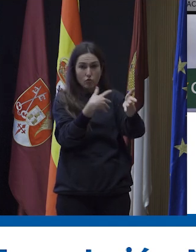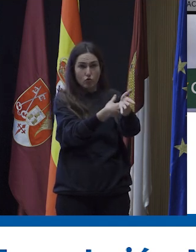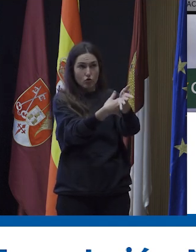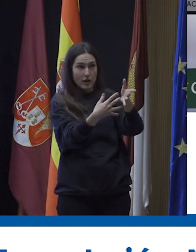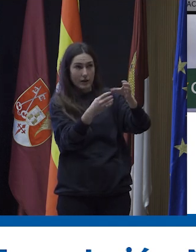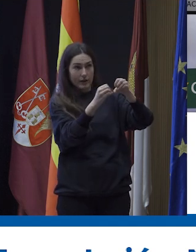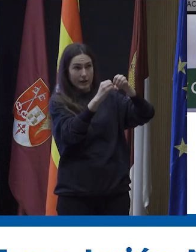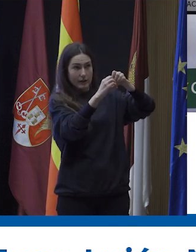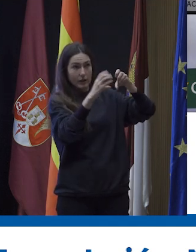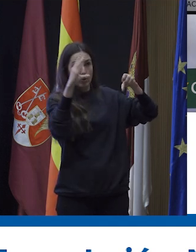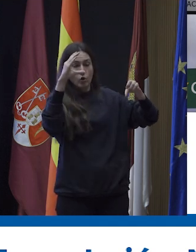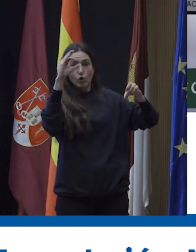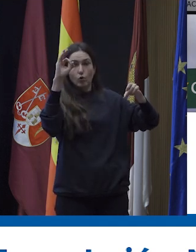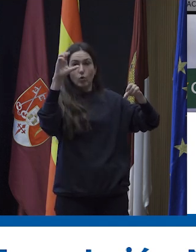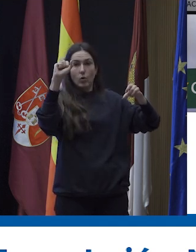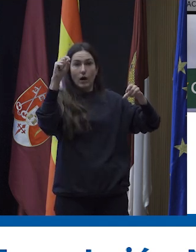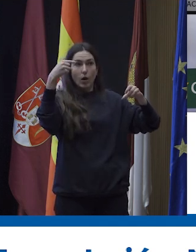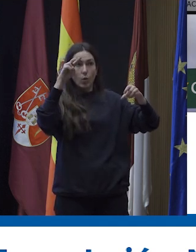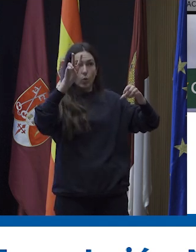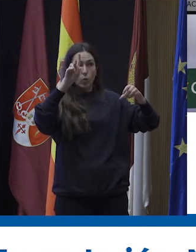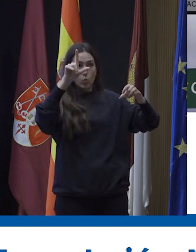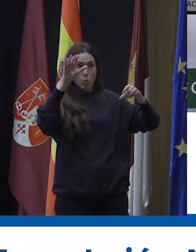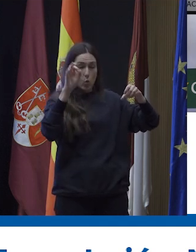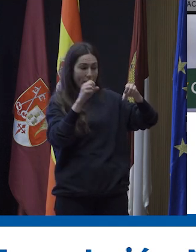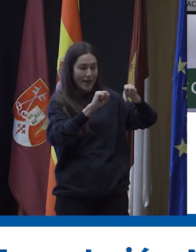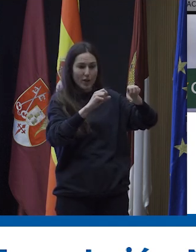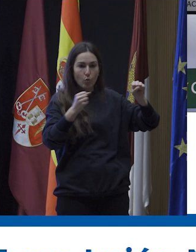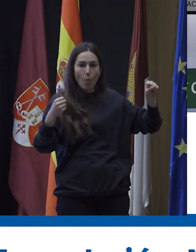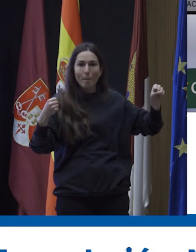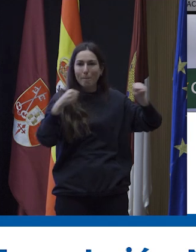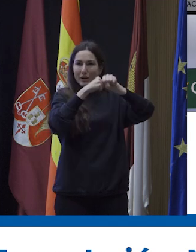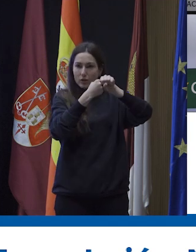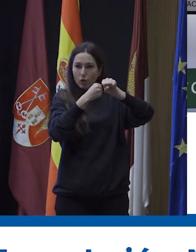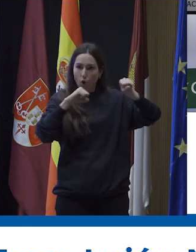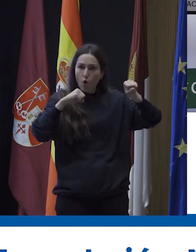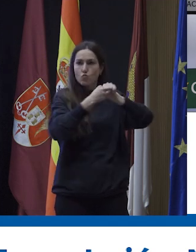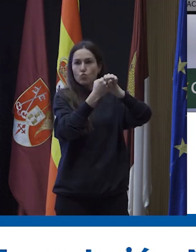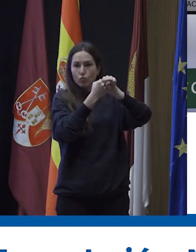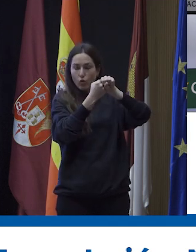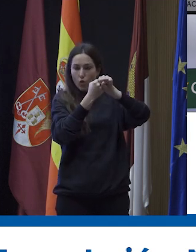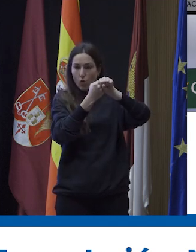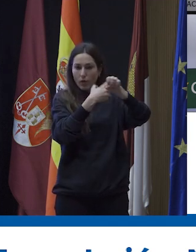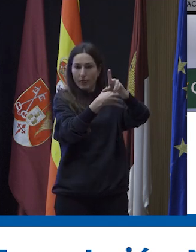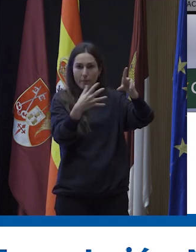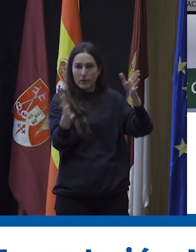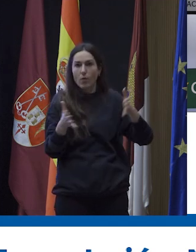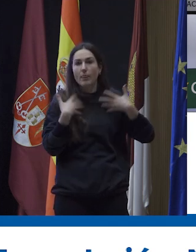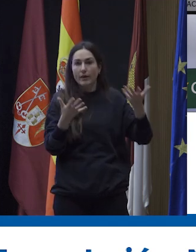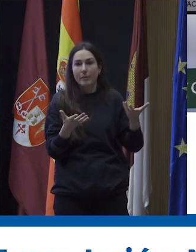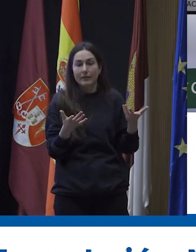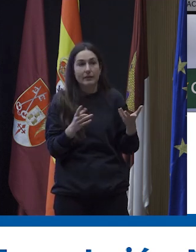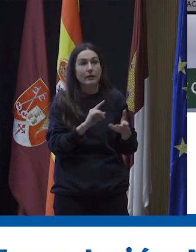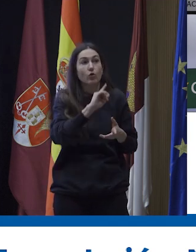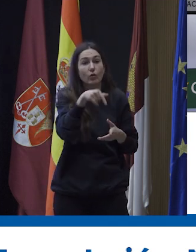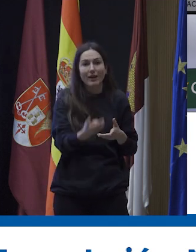de un coágulo. Y aquí se produce un cambio súbito, se produce una obstrucción del vaso que aparece de repente. Y eso es lo que da lugar